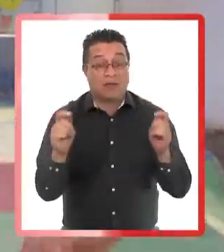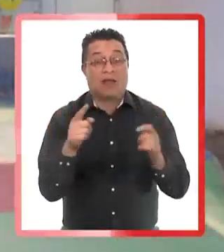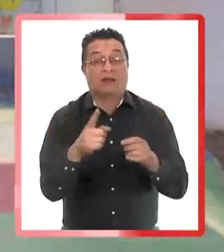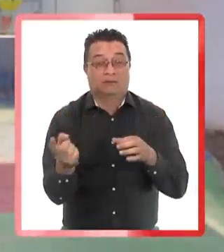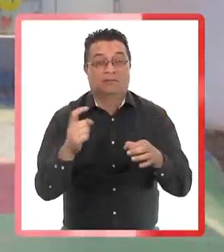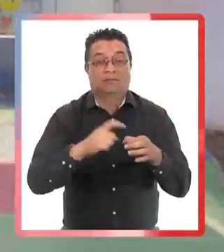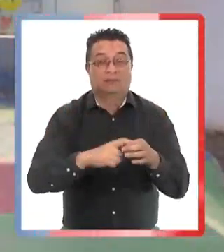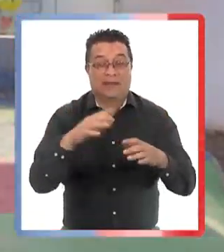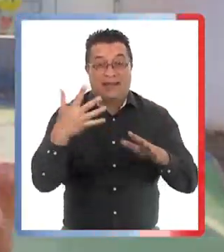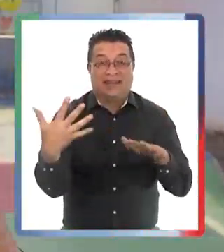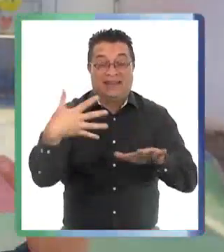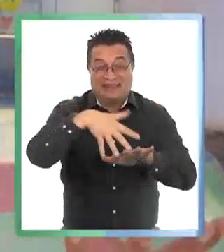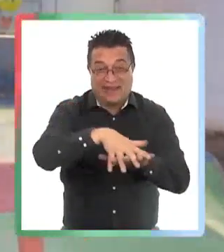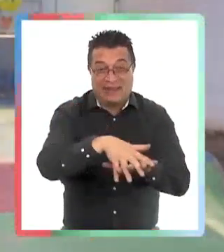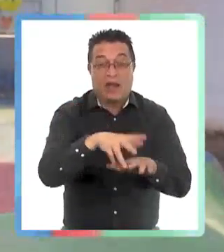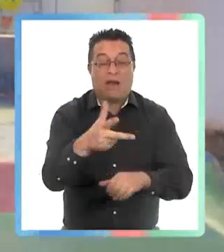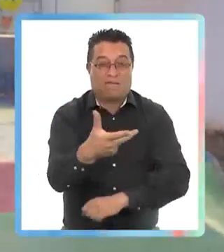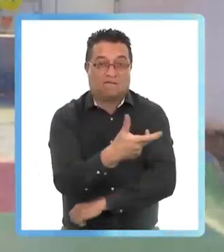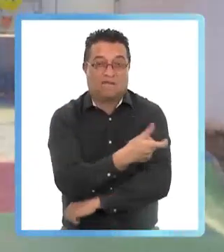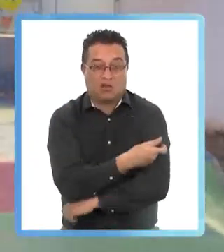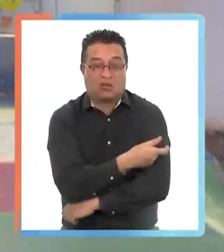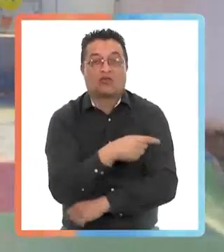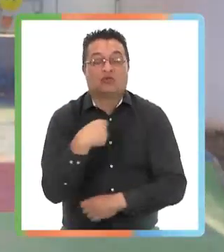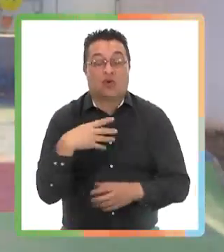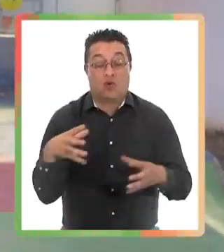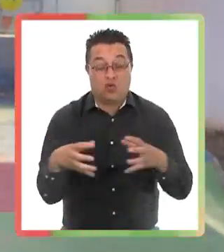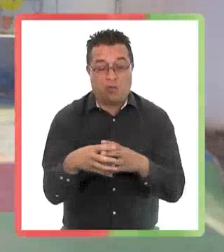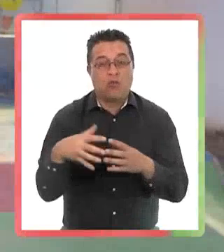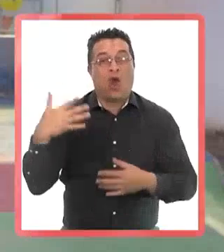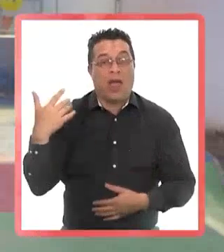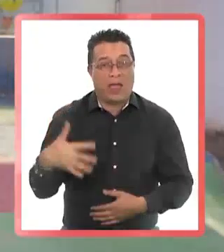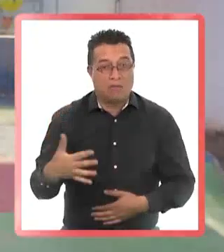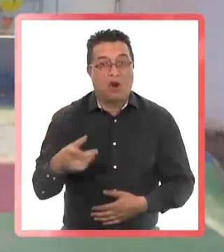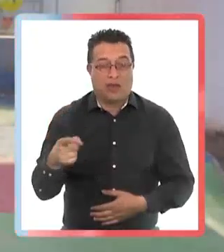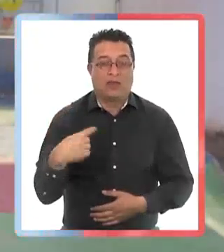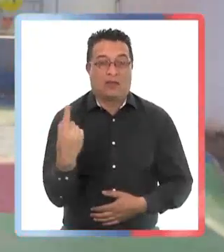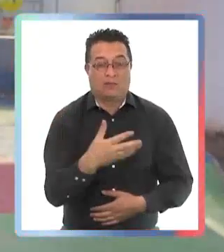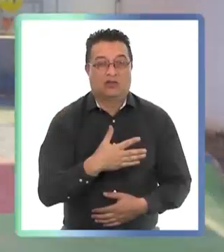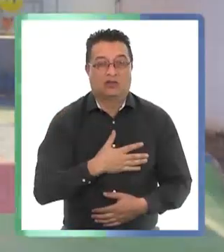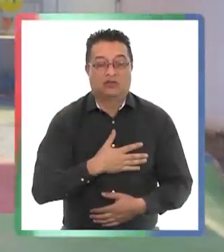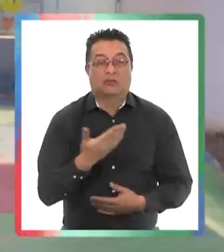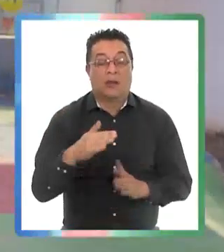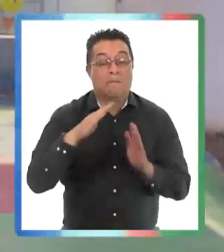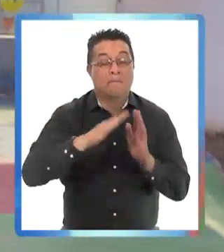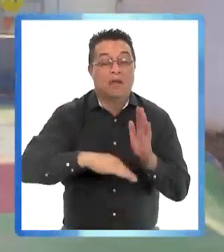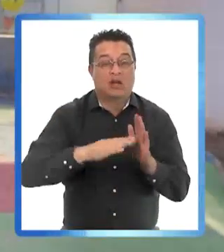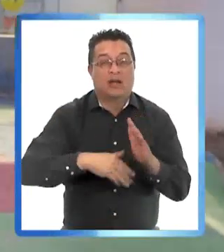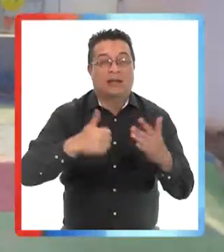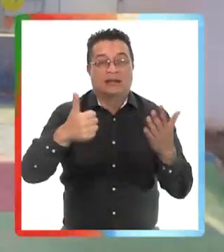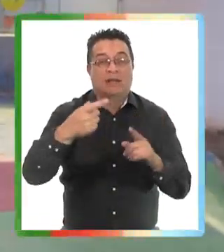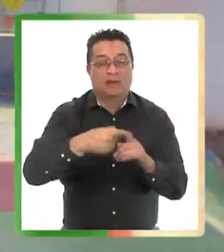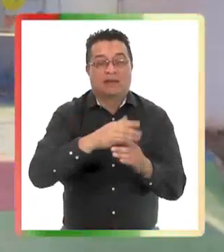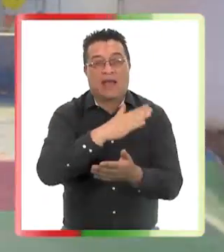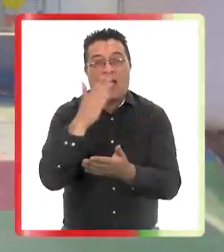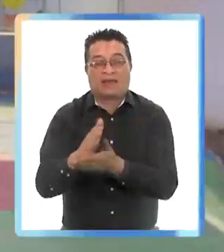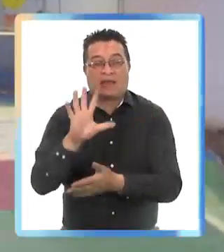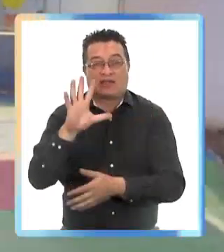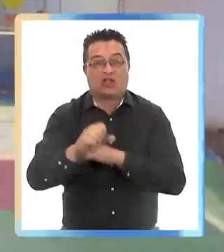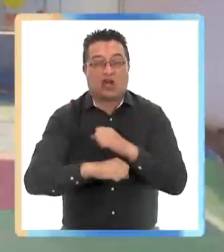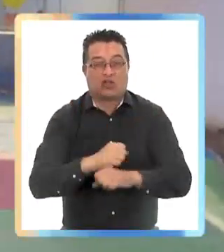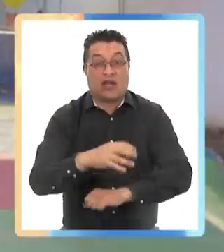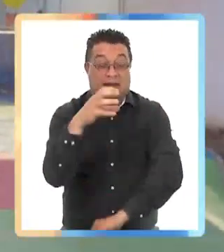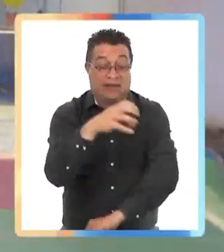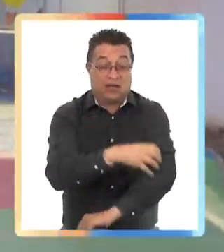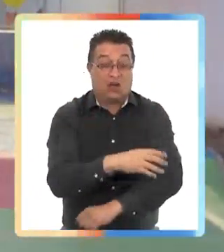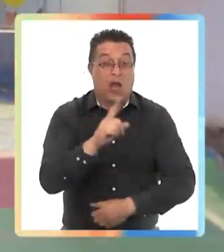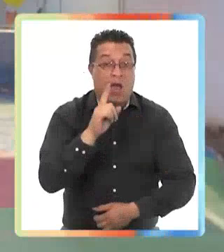parte del lanzamiento de la campaña por parte de Integra en conjunto, es la vacunación de un grupo tan importante para nosotros, que son los menores de